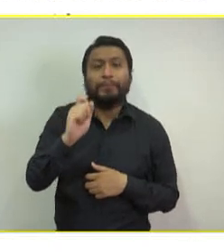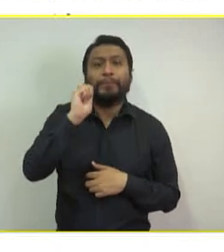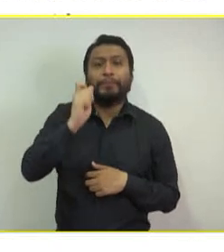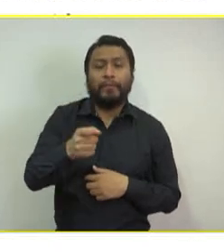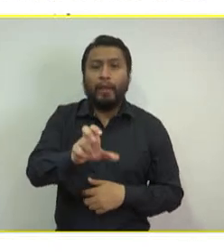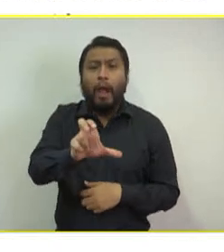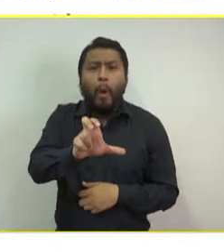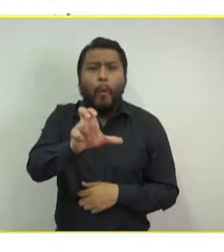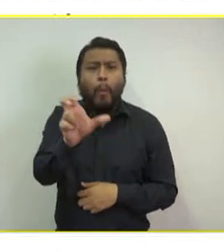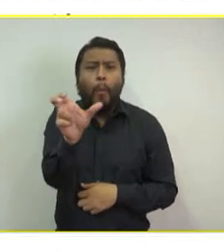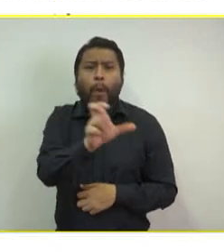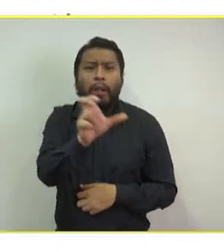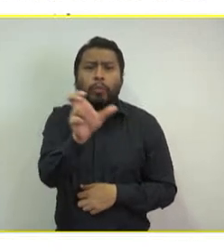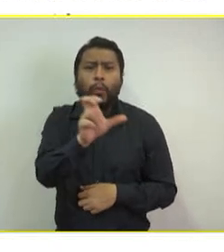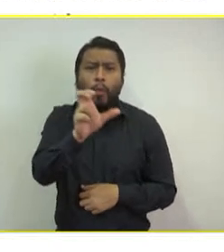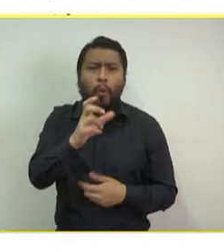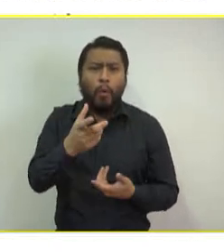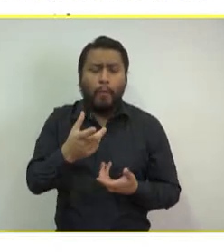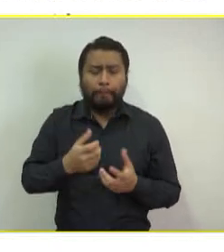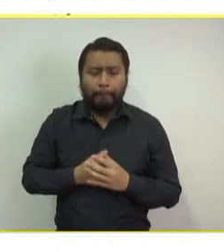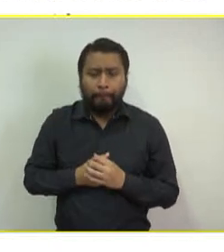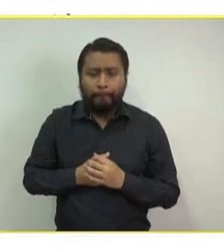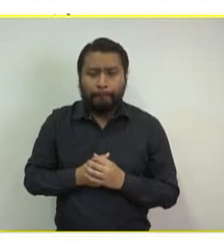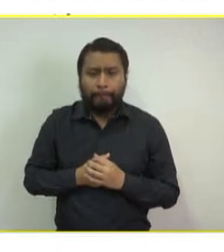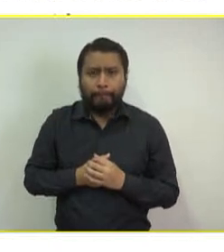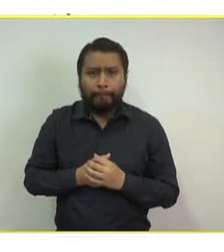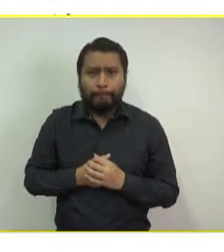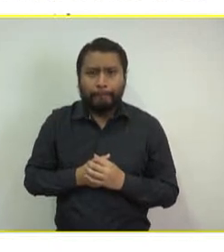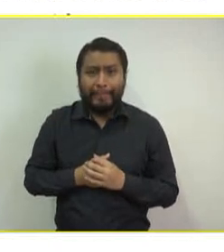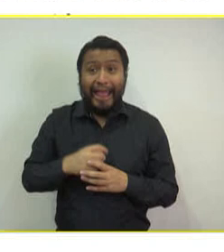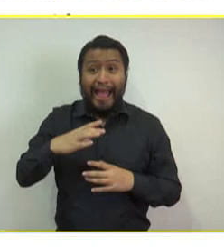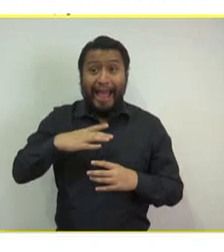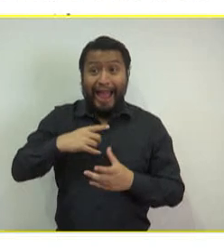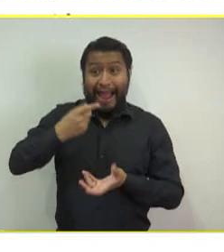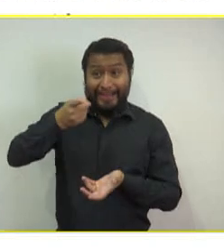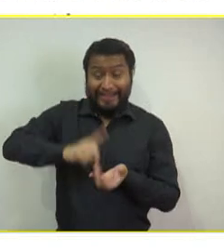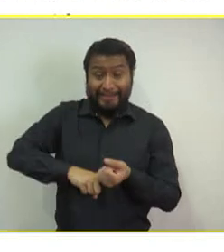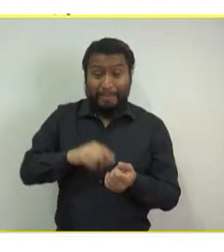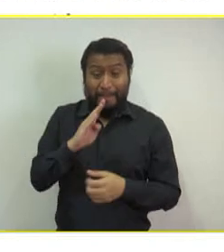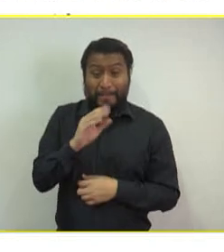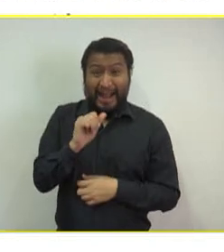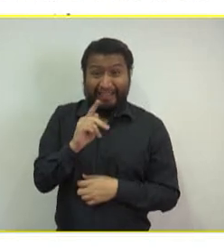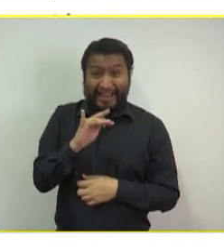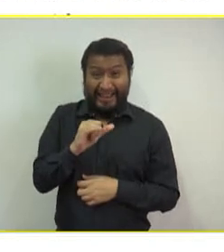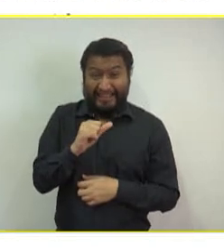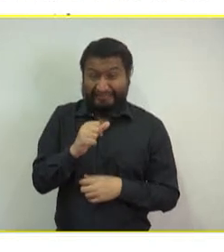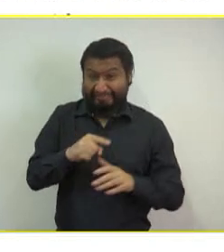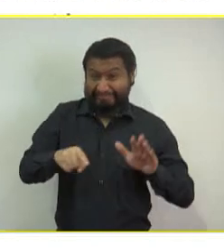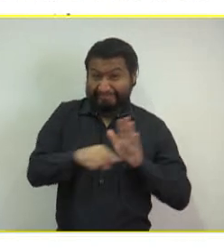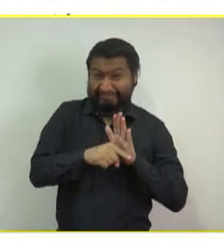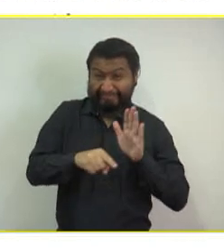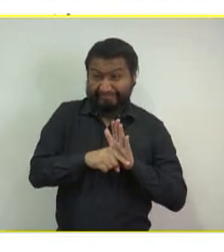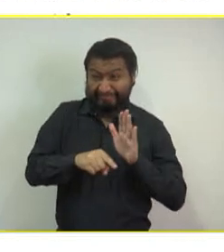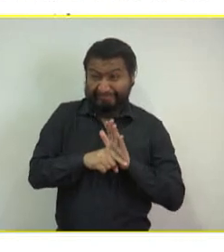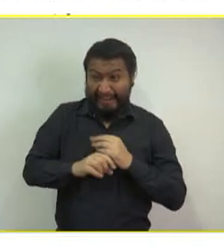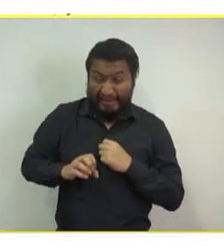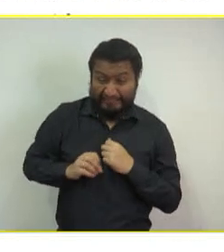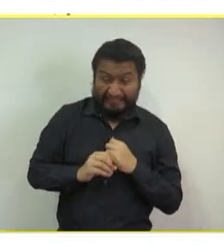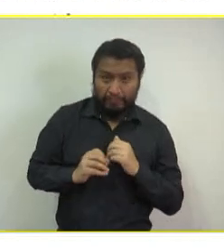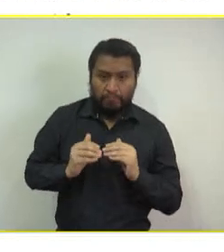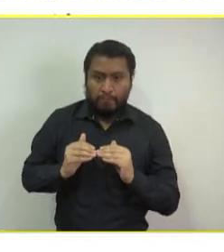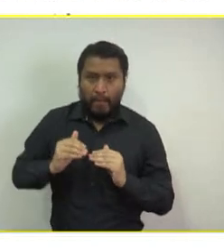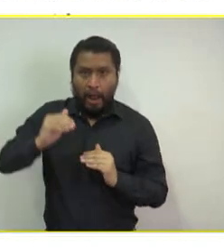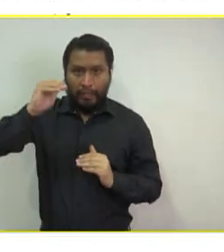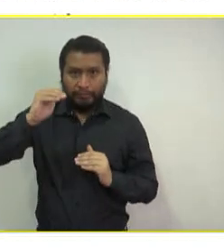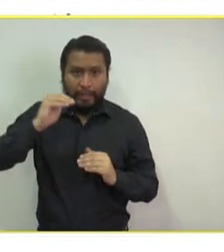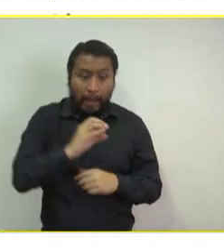hay dentro del cuerpo cuando el número de bacterias dañinas es mayor que el de bacterias benéficas dentro